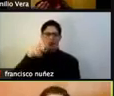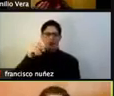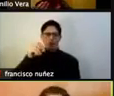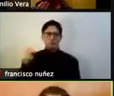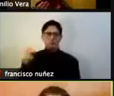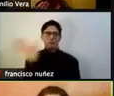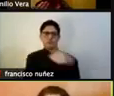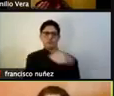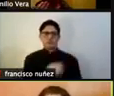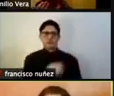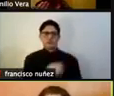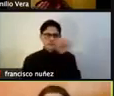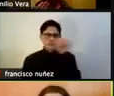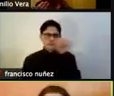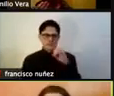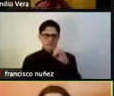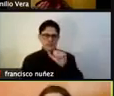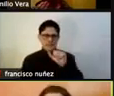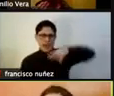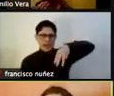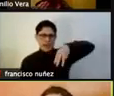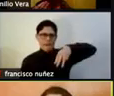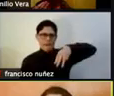tiempo, porque